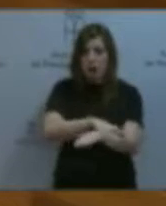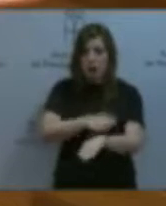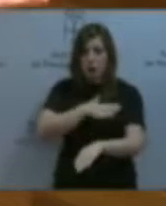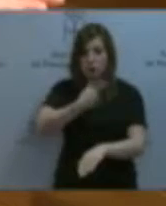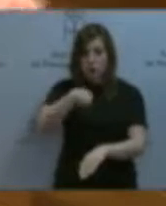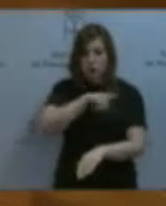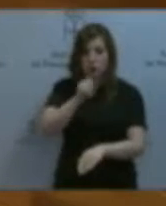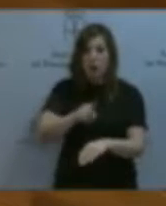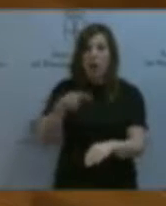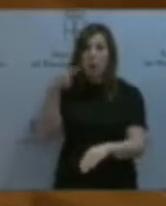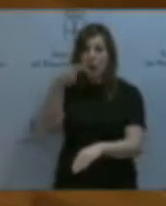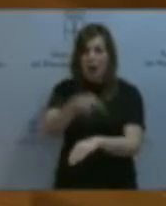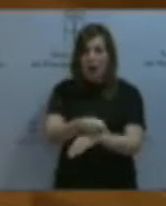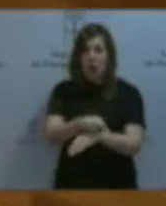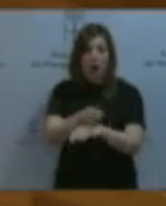es obligado,